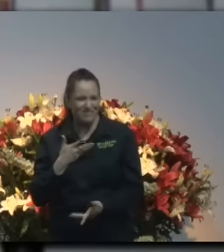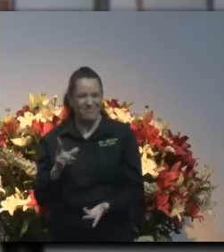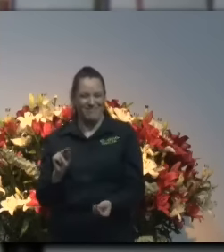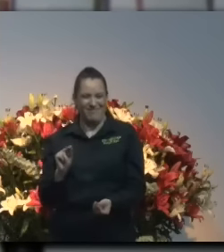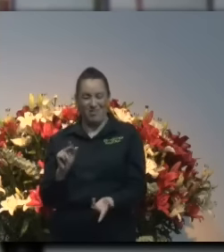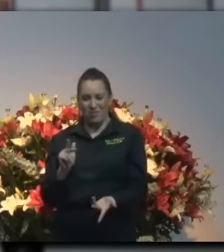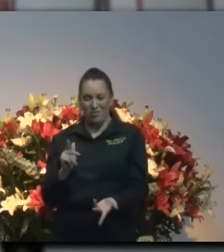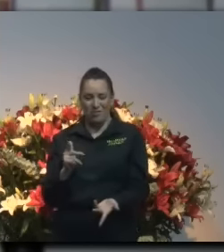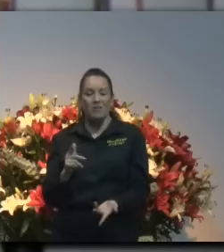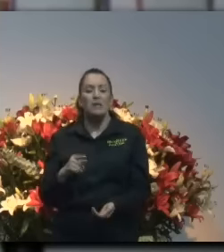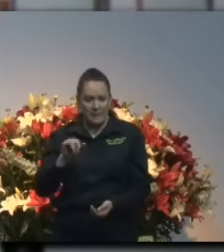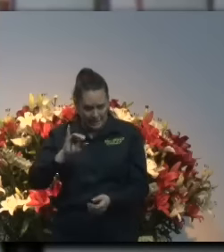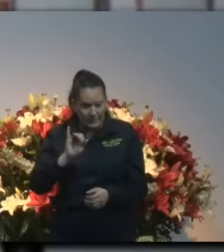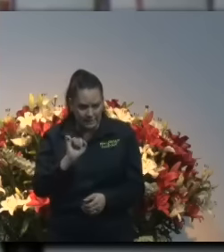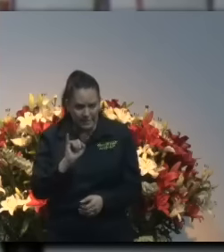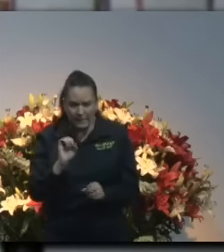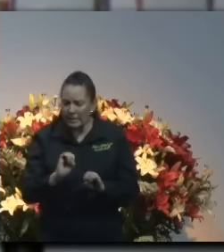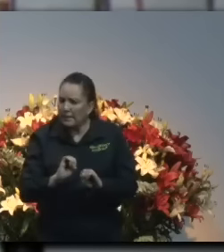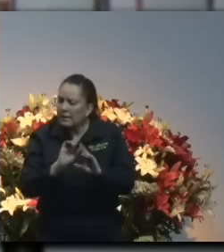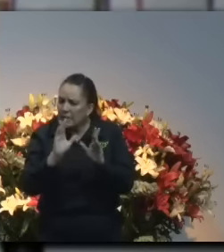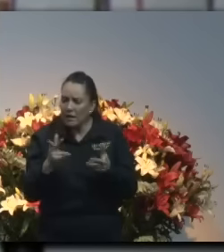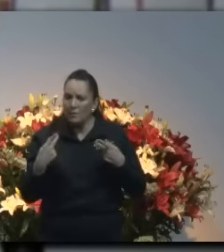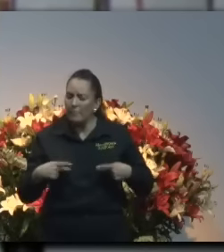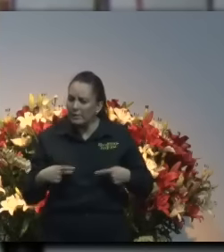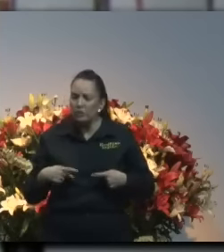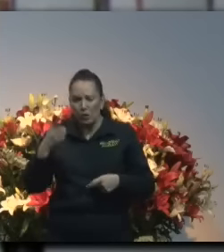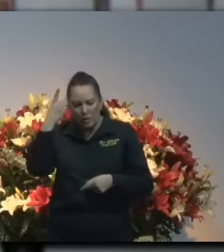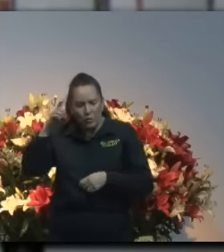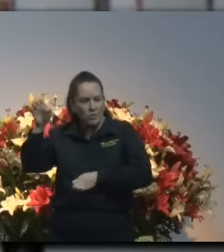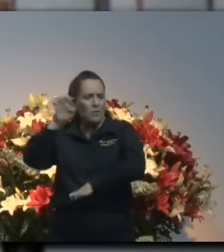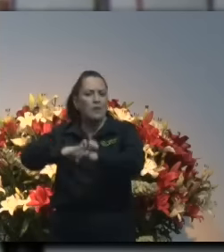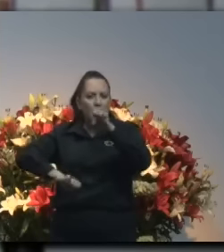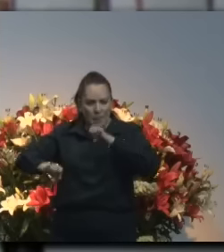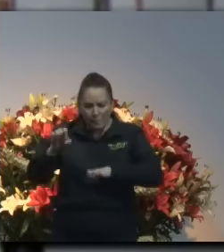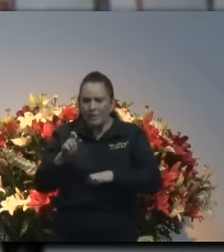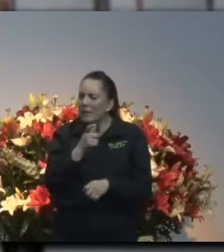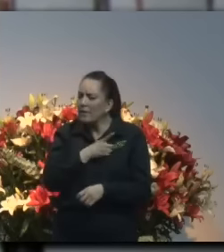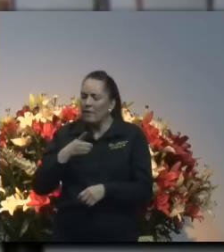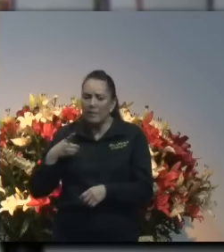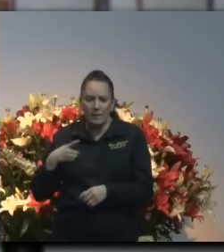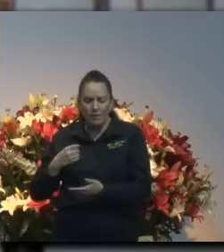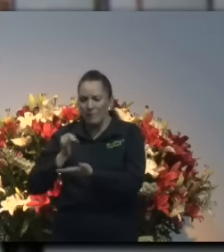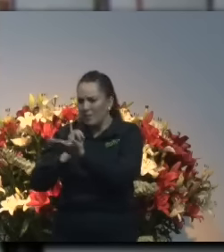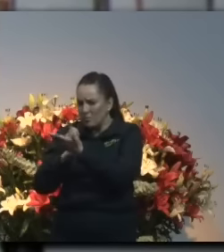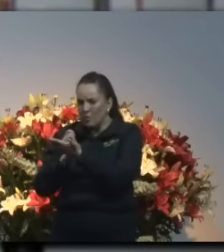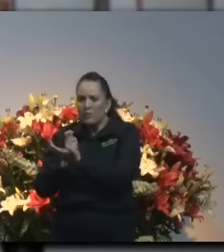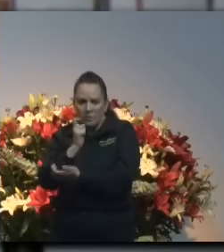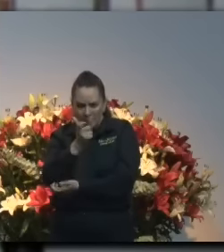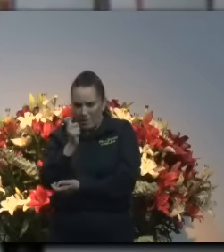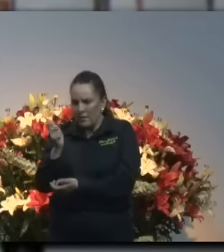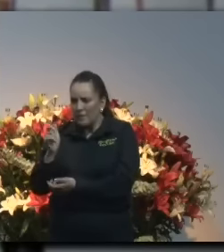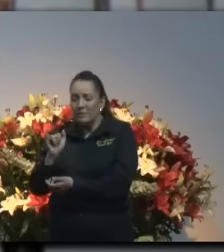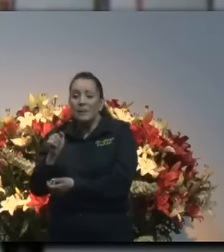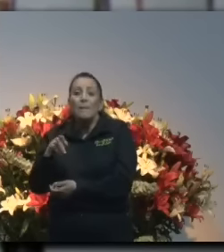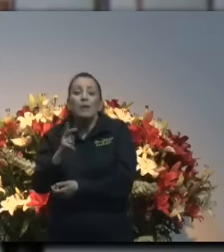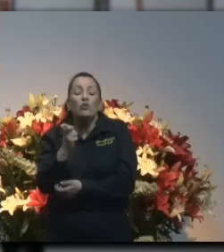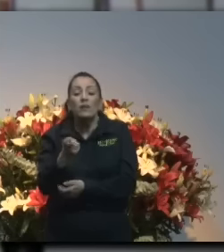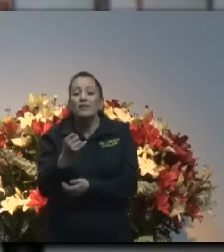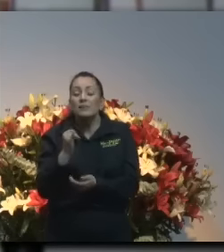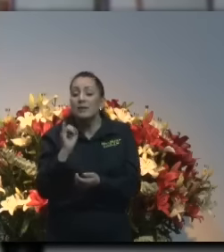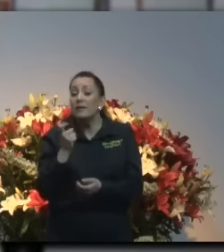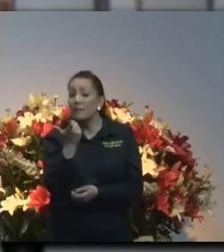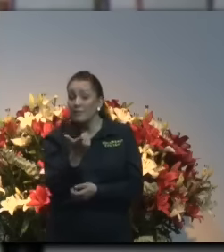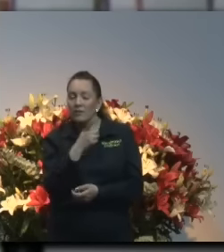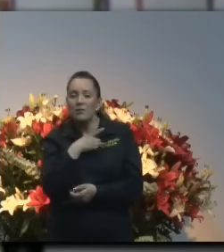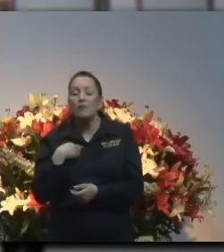tiene que cobrarle impuestos, el empresario tiene que pagar impuestos, y ese dinero se debe de redistribuir en educación y en salud.